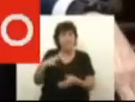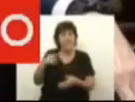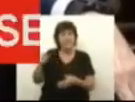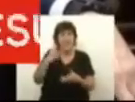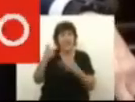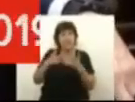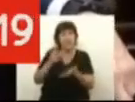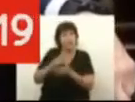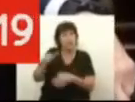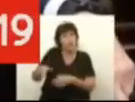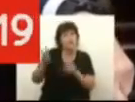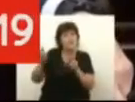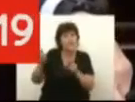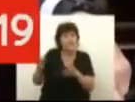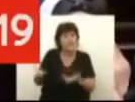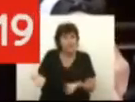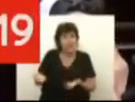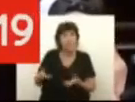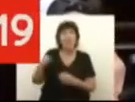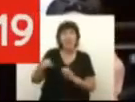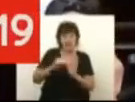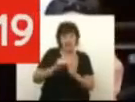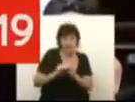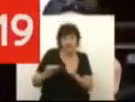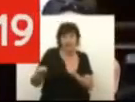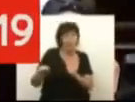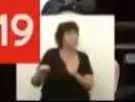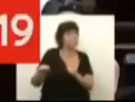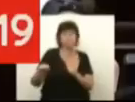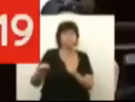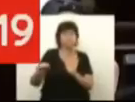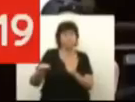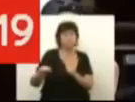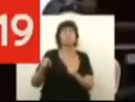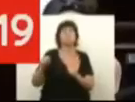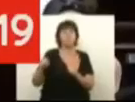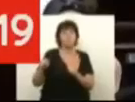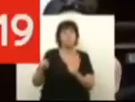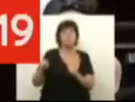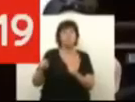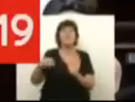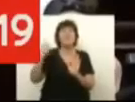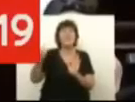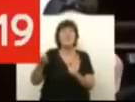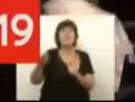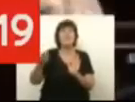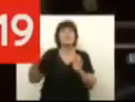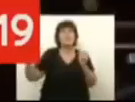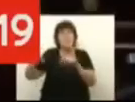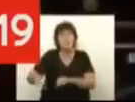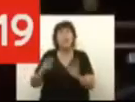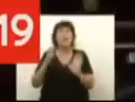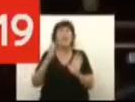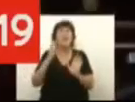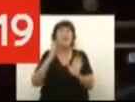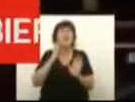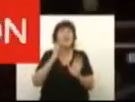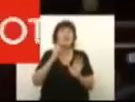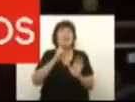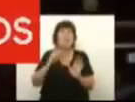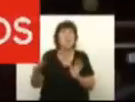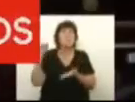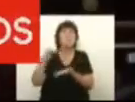tarifazos, bueno, evidentemente eso va a profundizar aún más las penurias que hoy están sufriendo, los sufrimientos que hoy